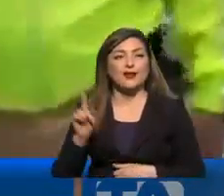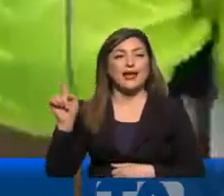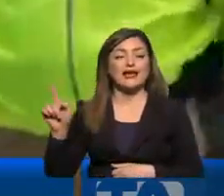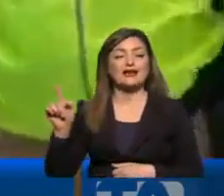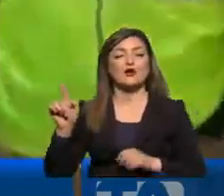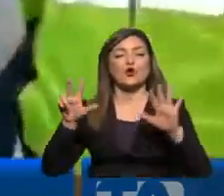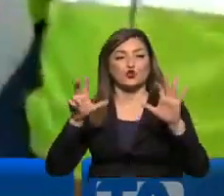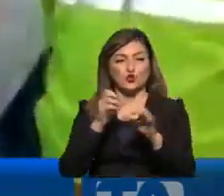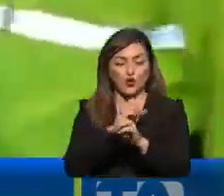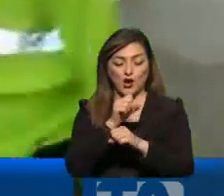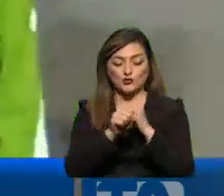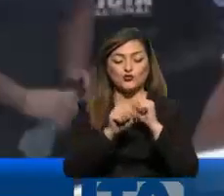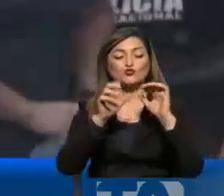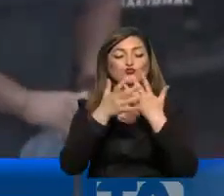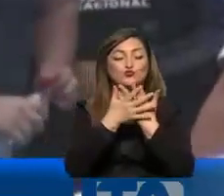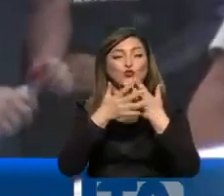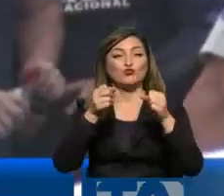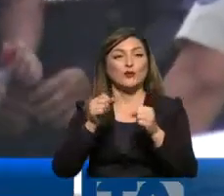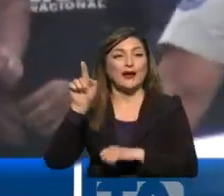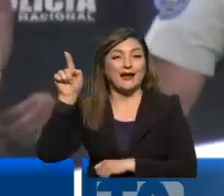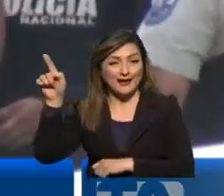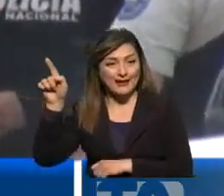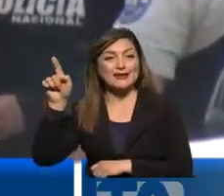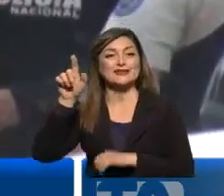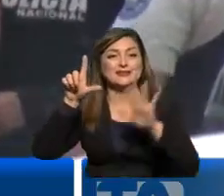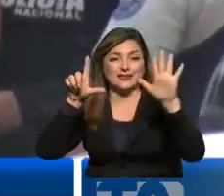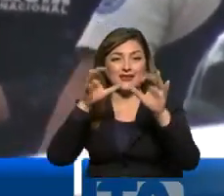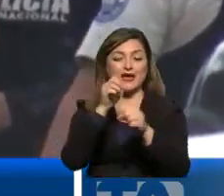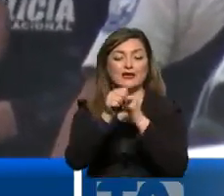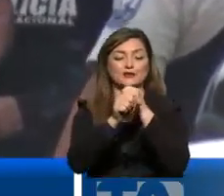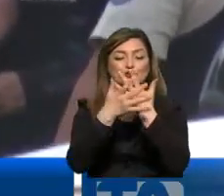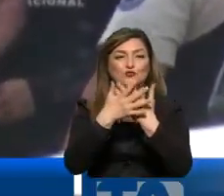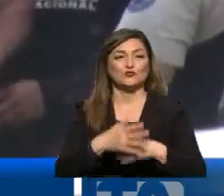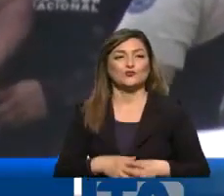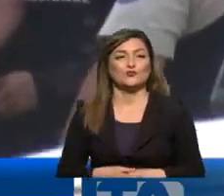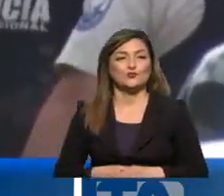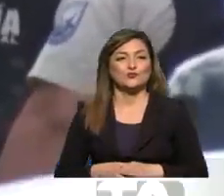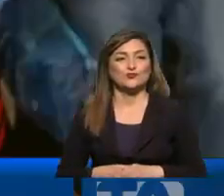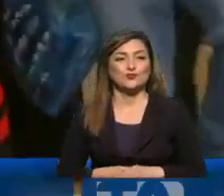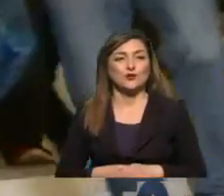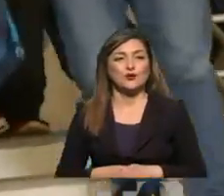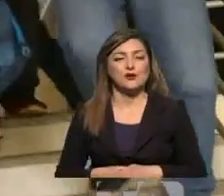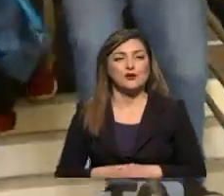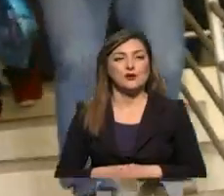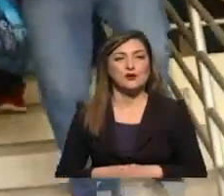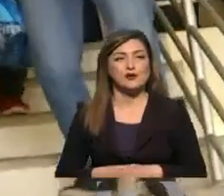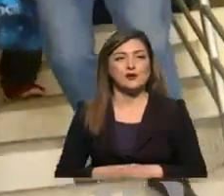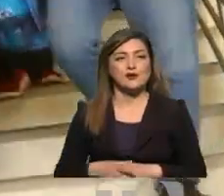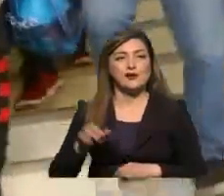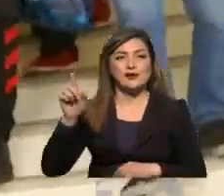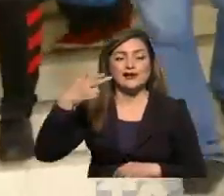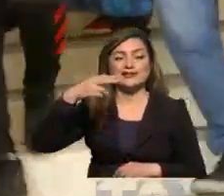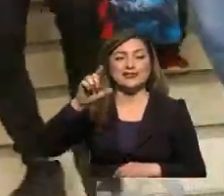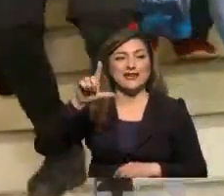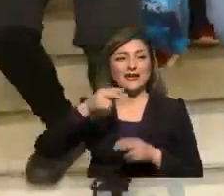sentenciado a ocho años de prisión y noé salcedo a siete como autores directos de delincuencia organizada mientras victoria